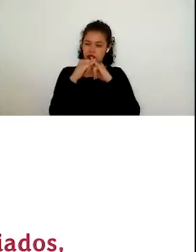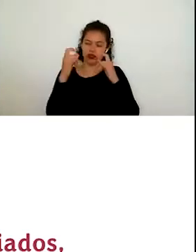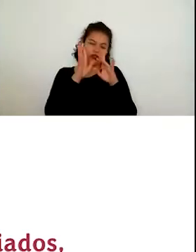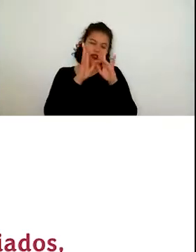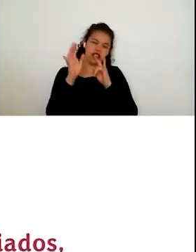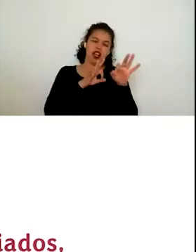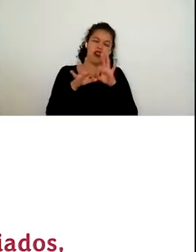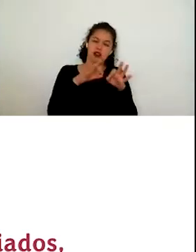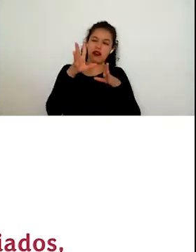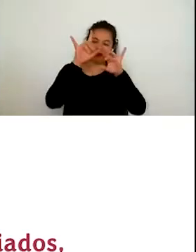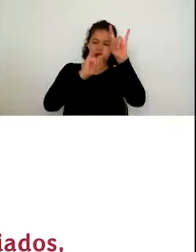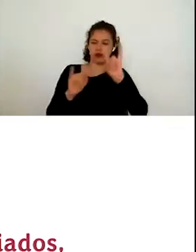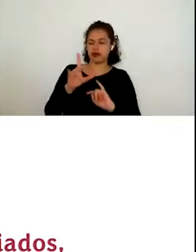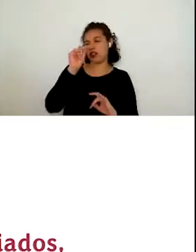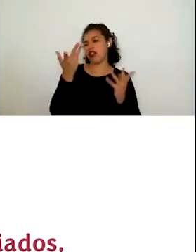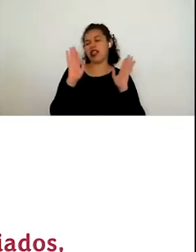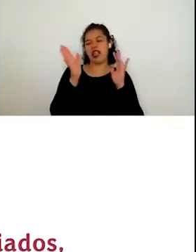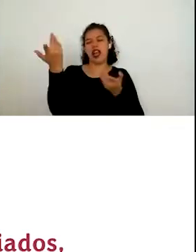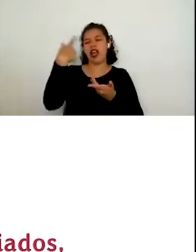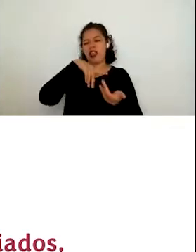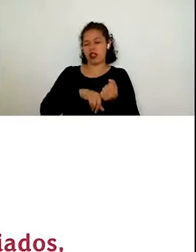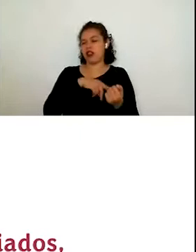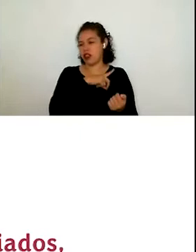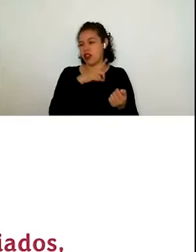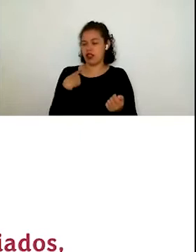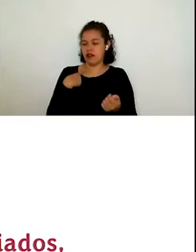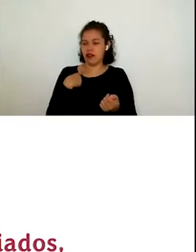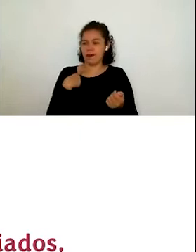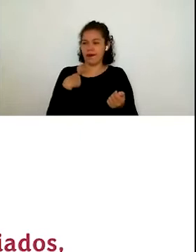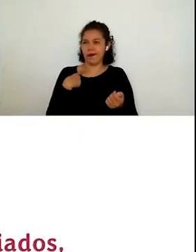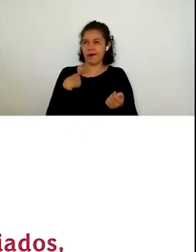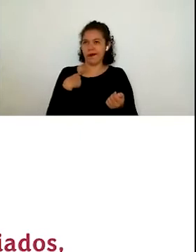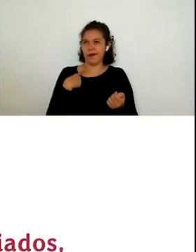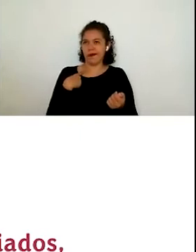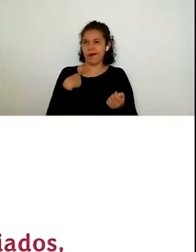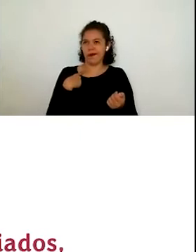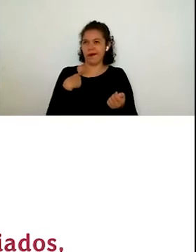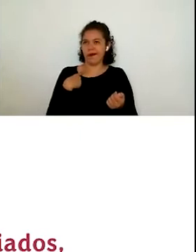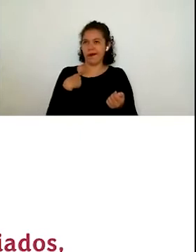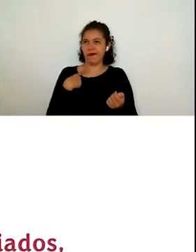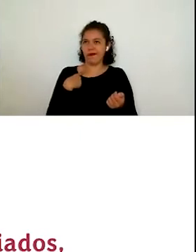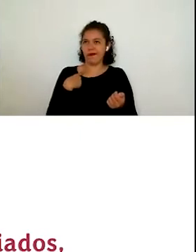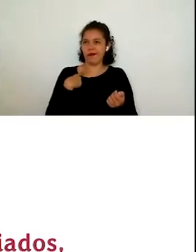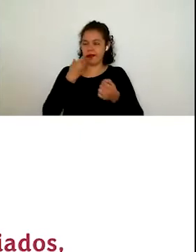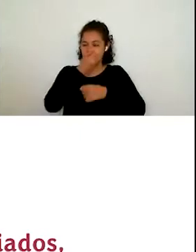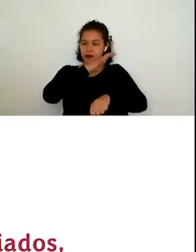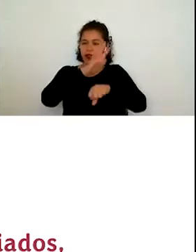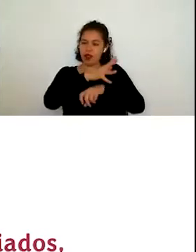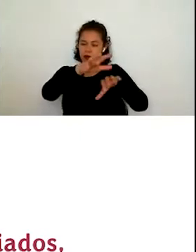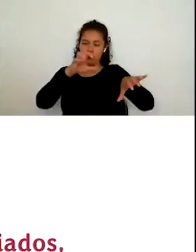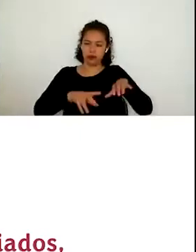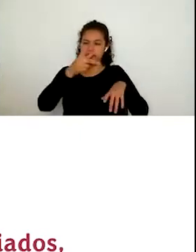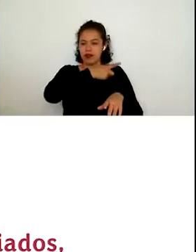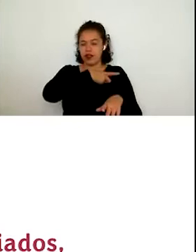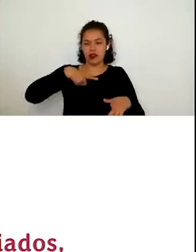es algo ya interno que debe ser decisión de este órgano de administración, porque